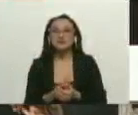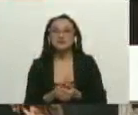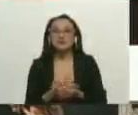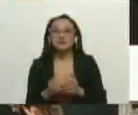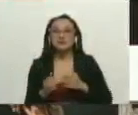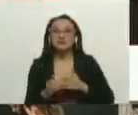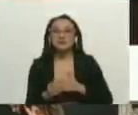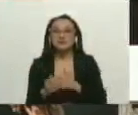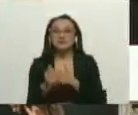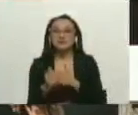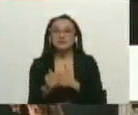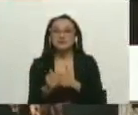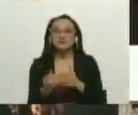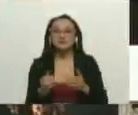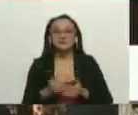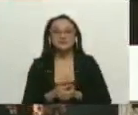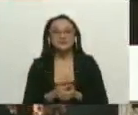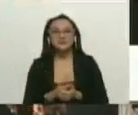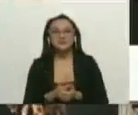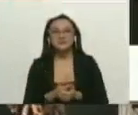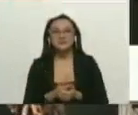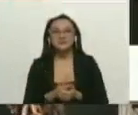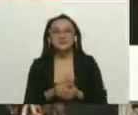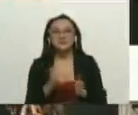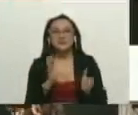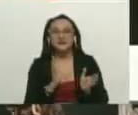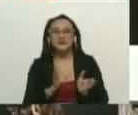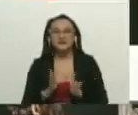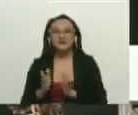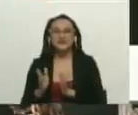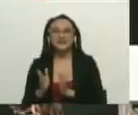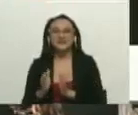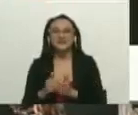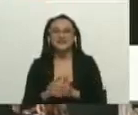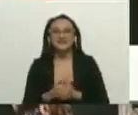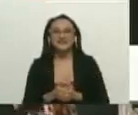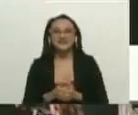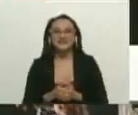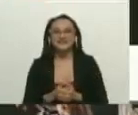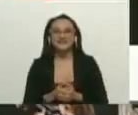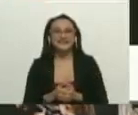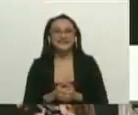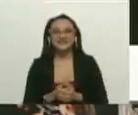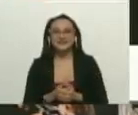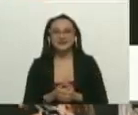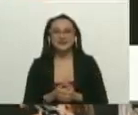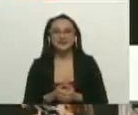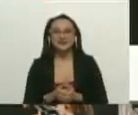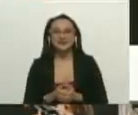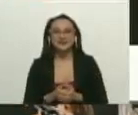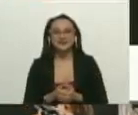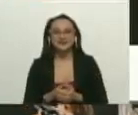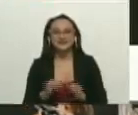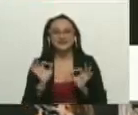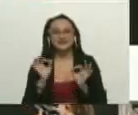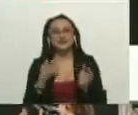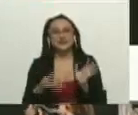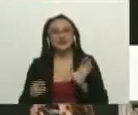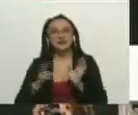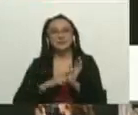Dirigir nuestro accionar a organizar. Escuchemos esto que es la clave. Lo voy a